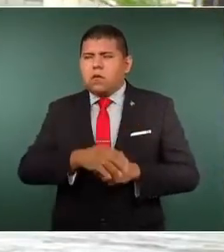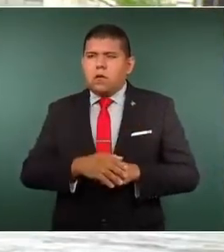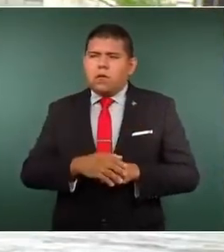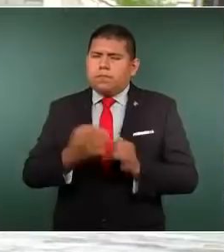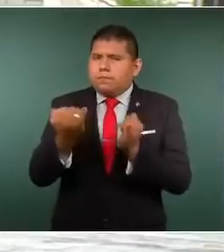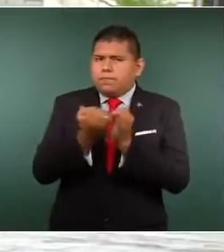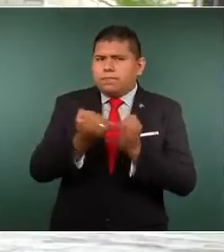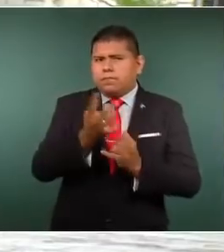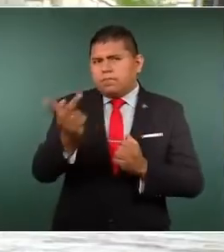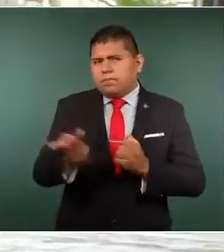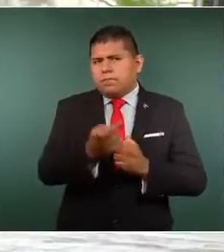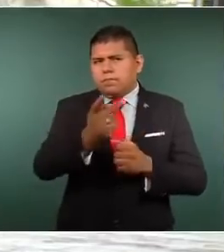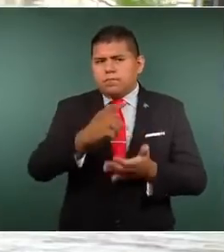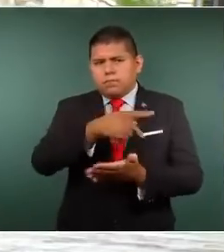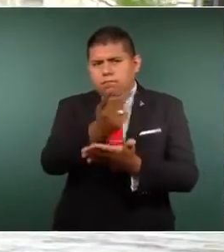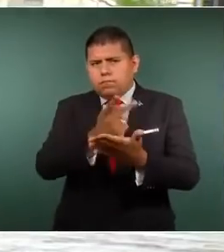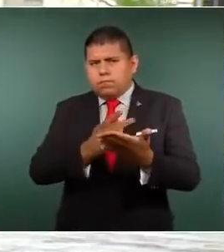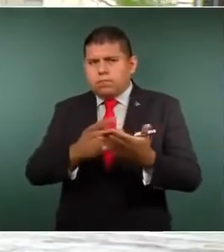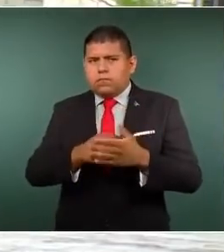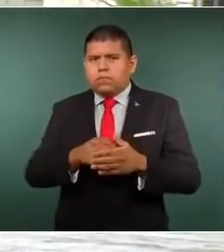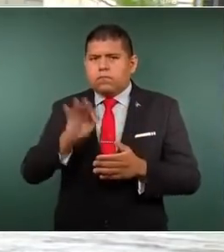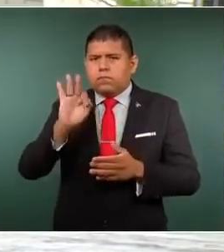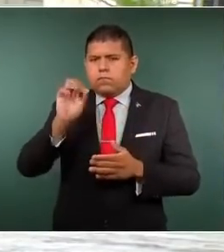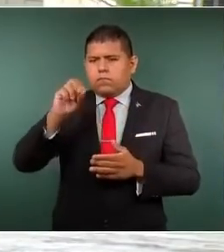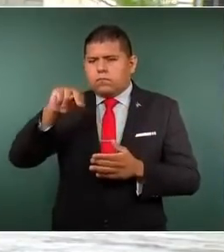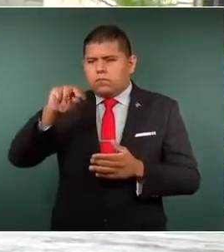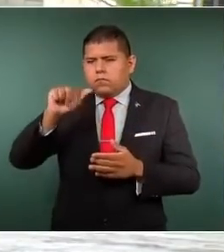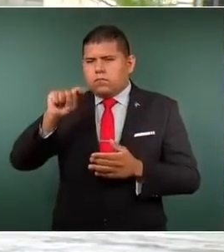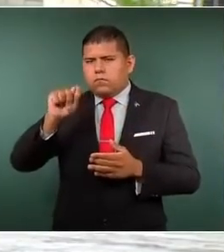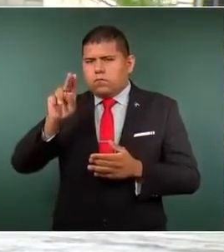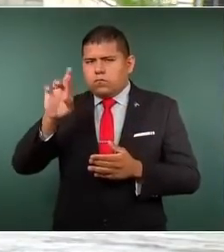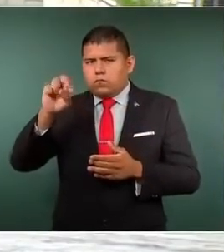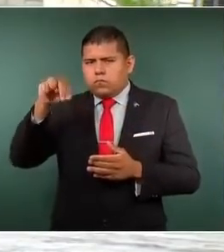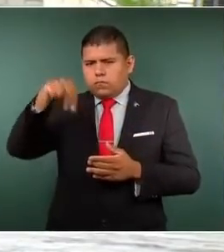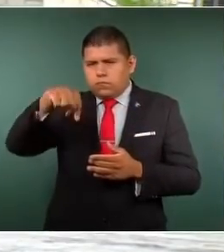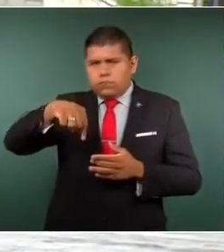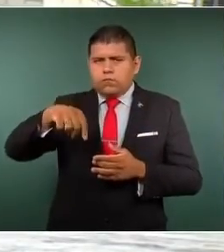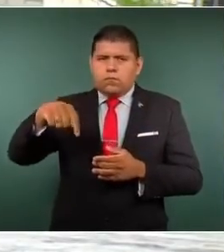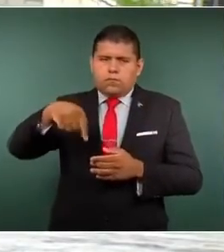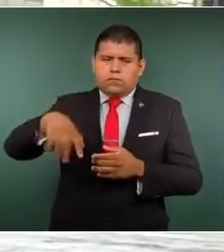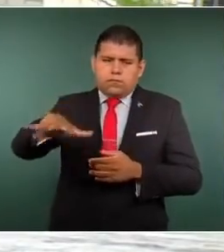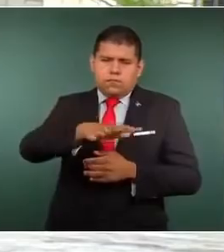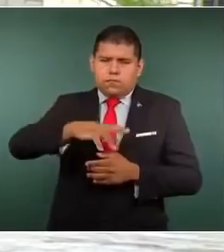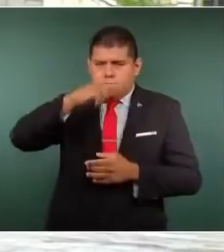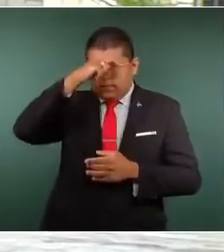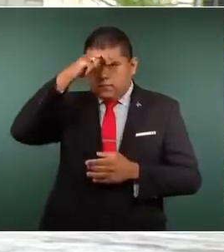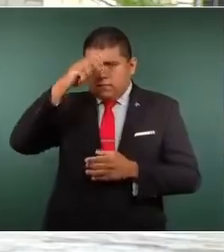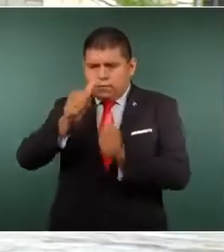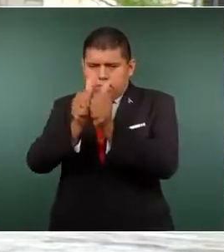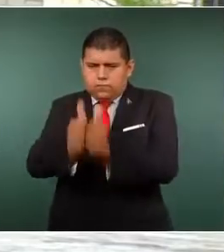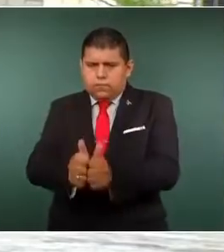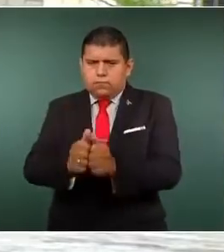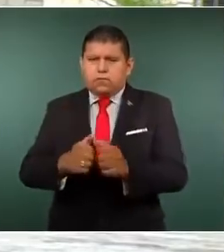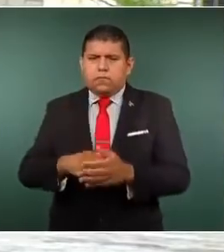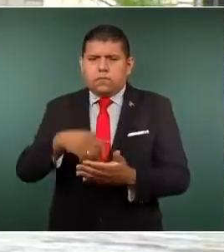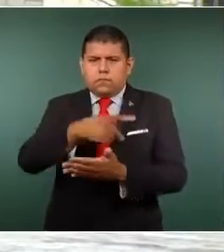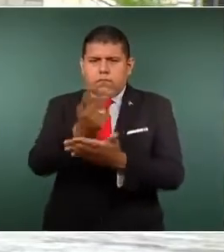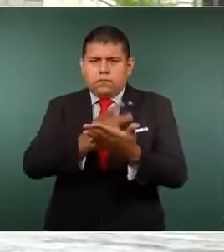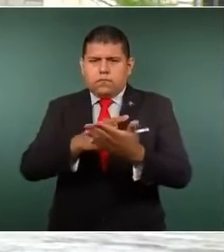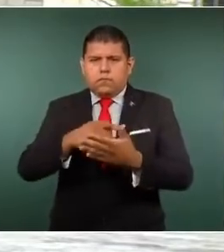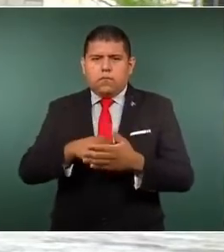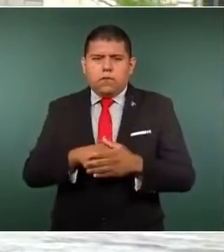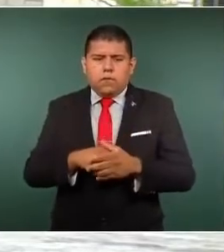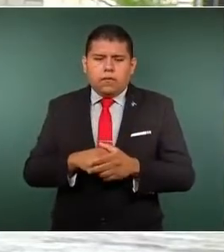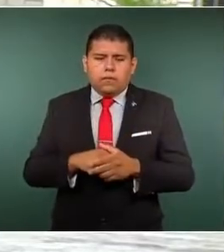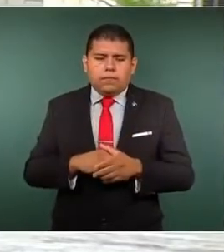preguntarle también sobre el proyecto de traer a fonatur la sede de fonatur aquí en nayarit y ese proyecto que había de descentralizar